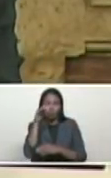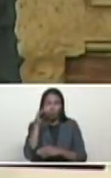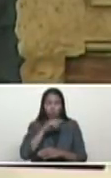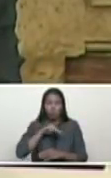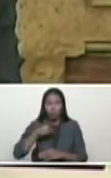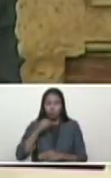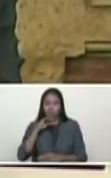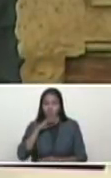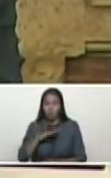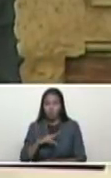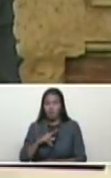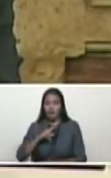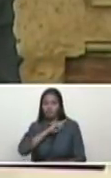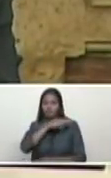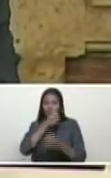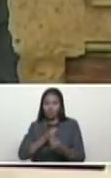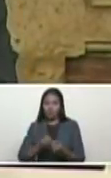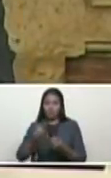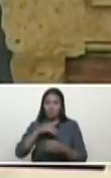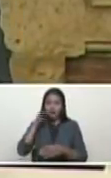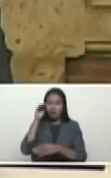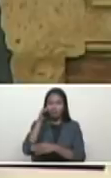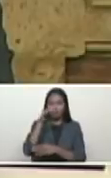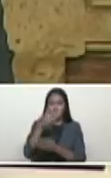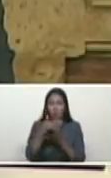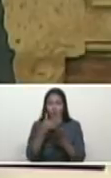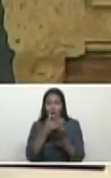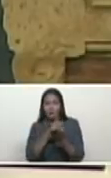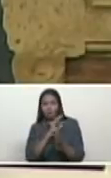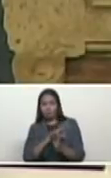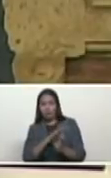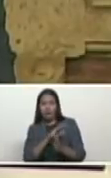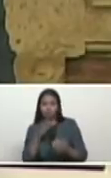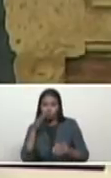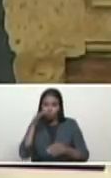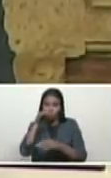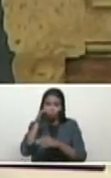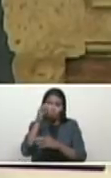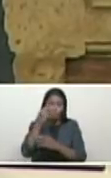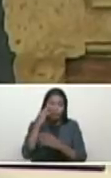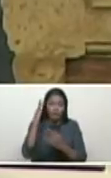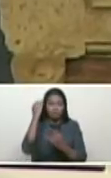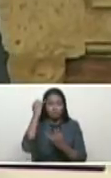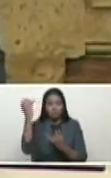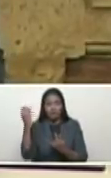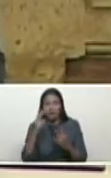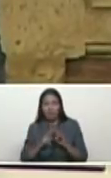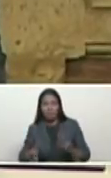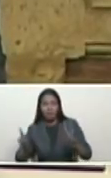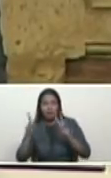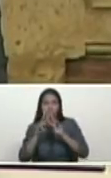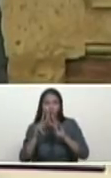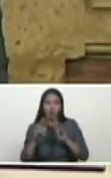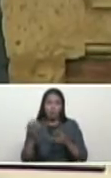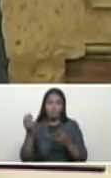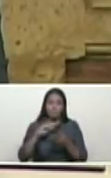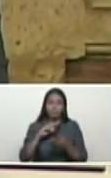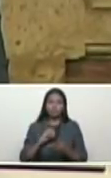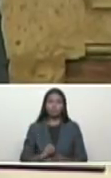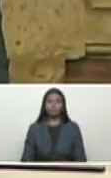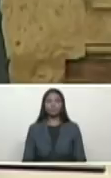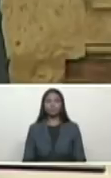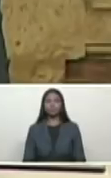victoria es una fuerza más de futuro que de pasado porque es compromiso es ideal es valor es dinamismo